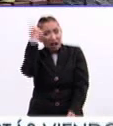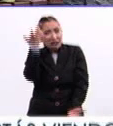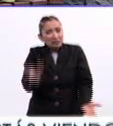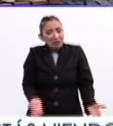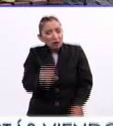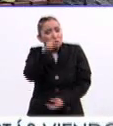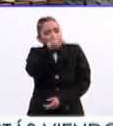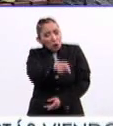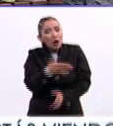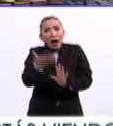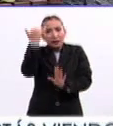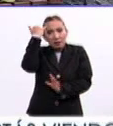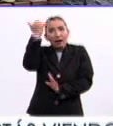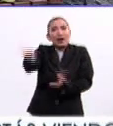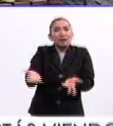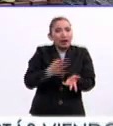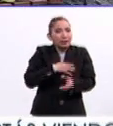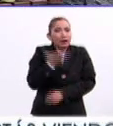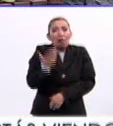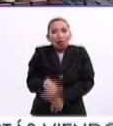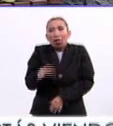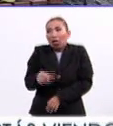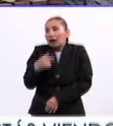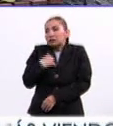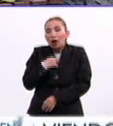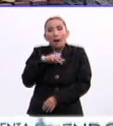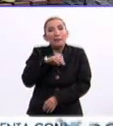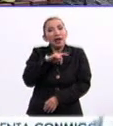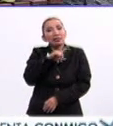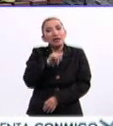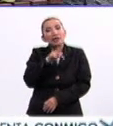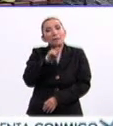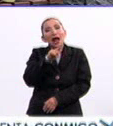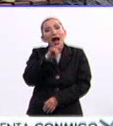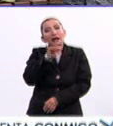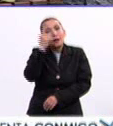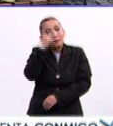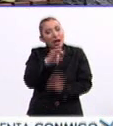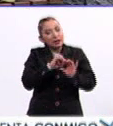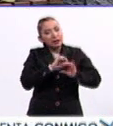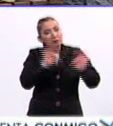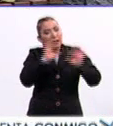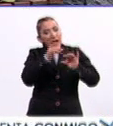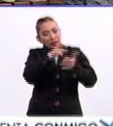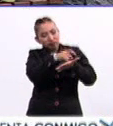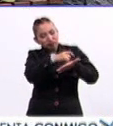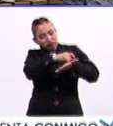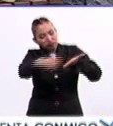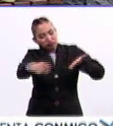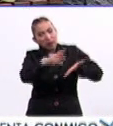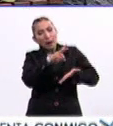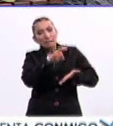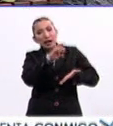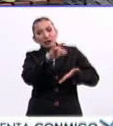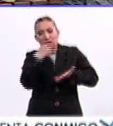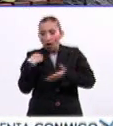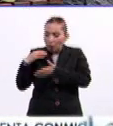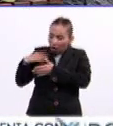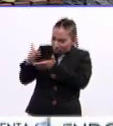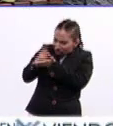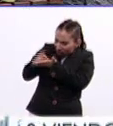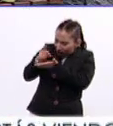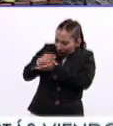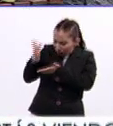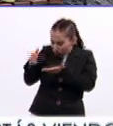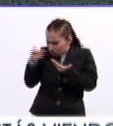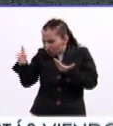imagínense lo que había que hacer, lo que tenía que hacer Méndez Plancarte para explicar un verso, ¿no? Tenía que ir a un diccionario mitológico, desempolvar quién sabe cuántos